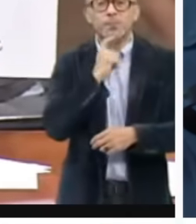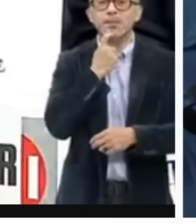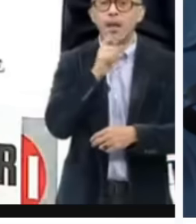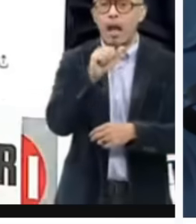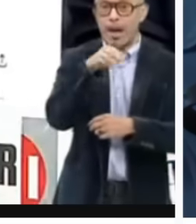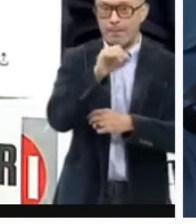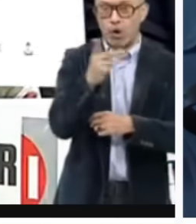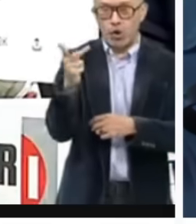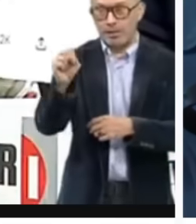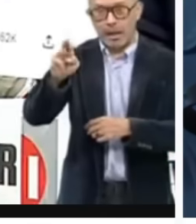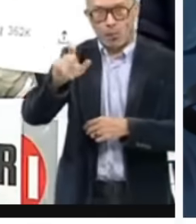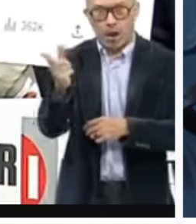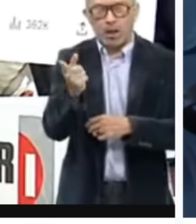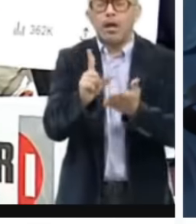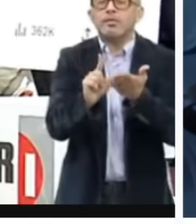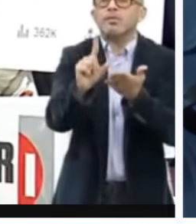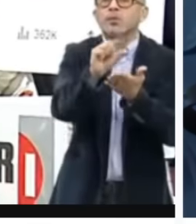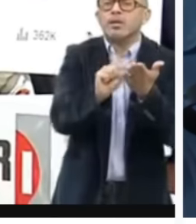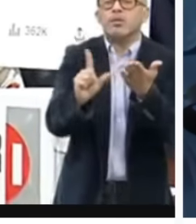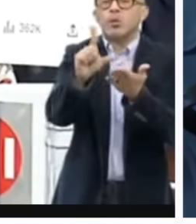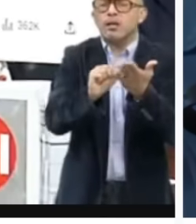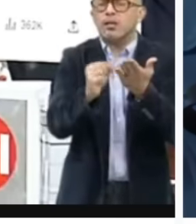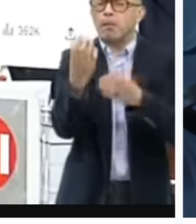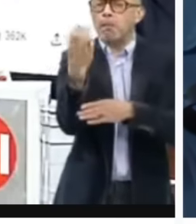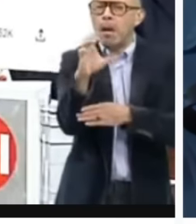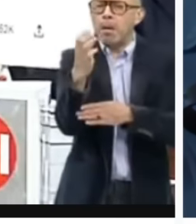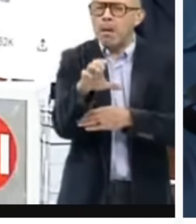López Obrador, en varios tuits, de cómo